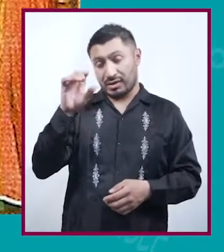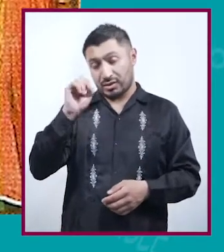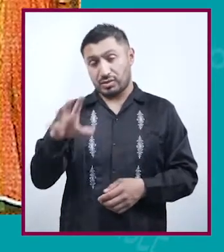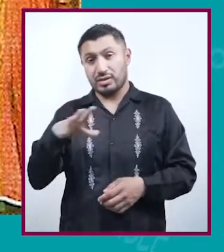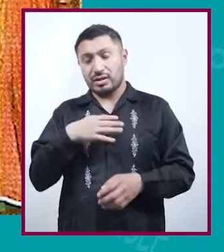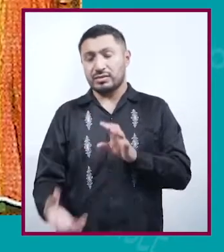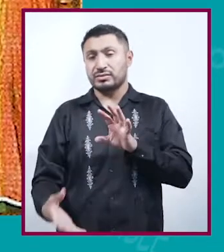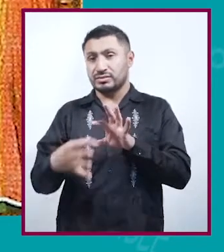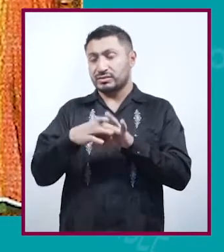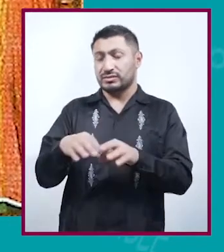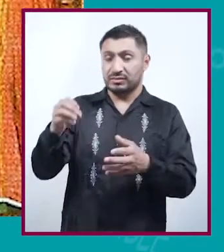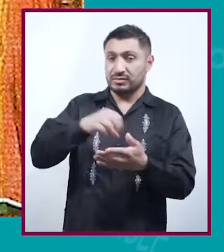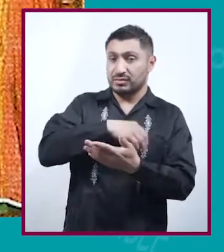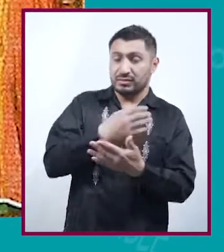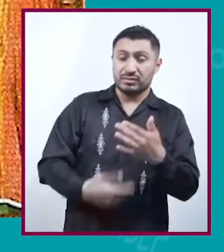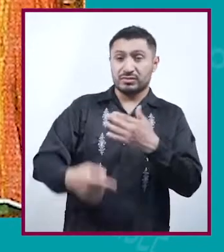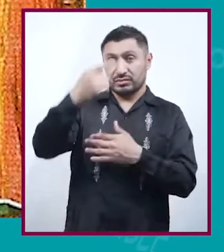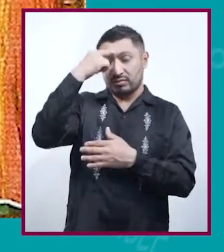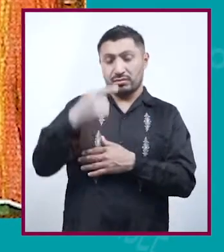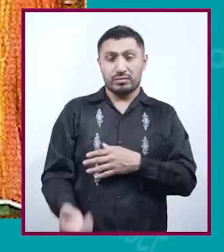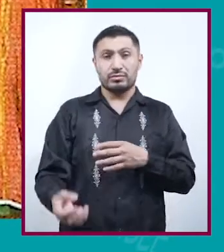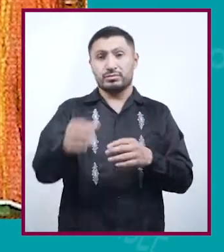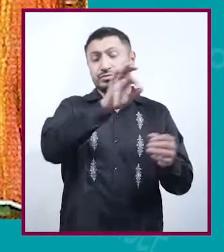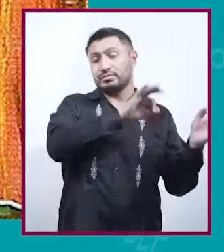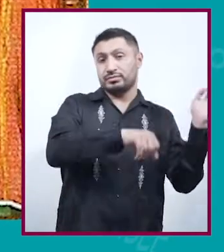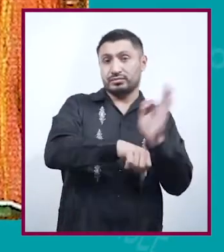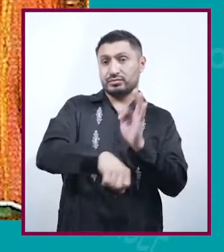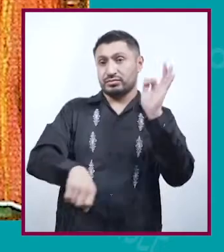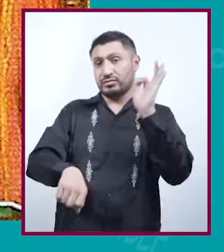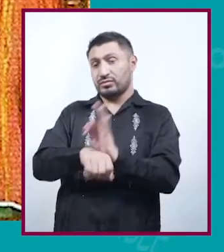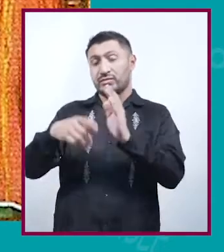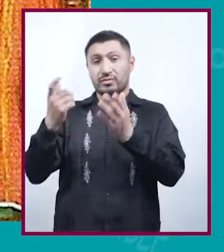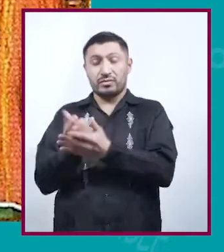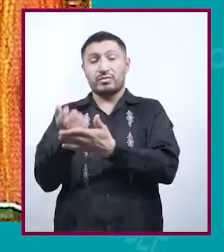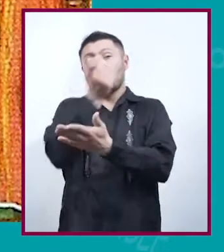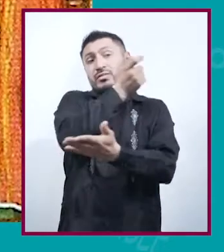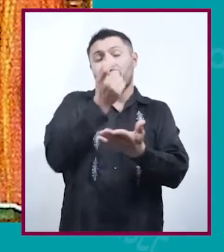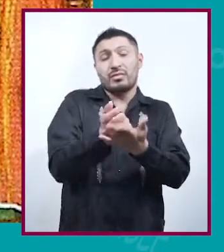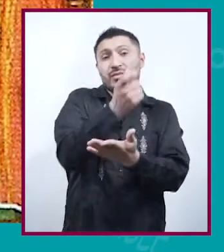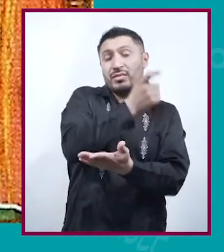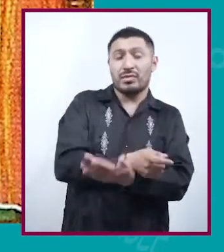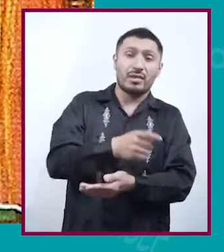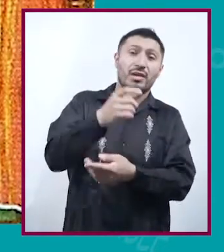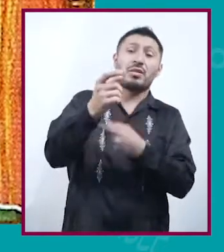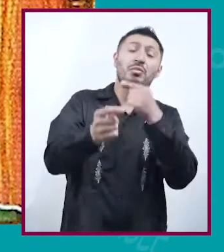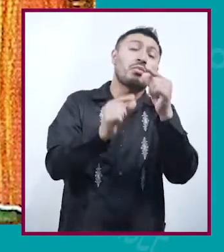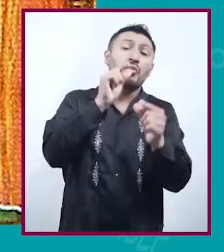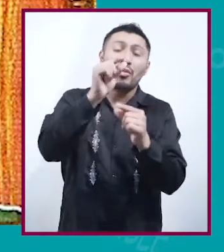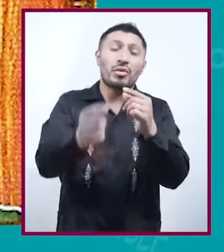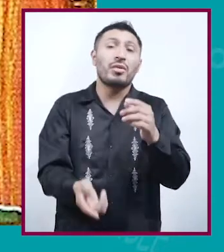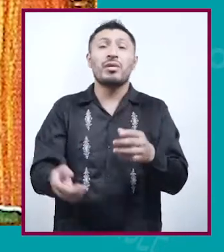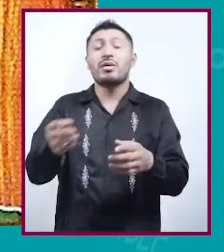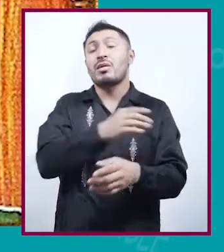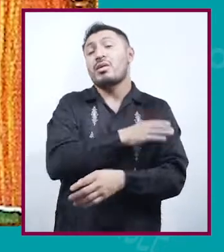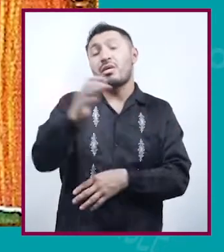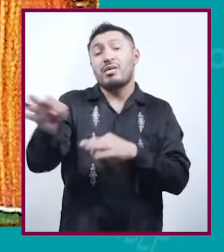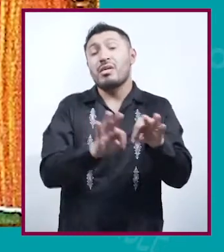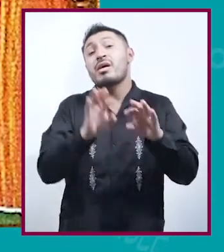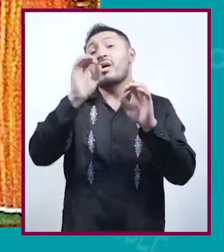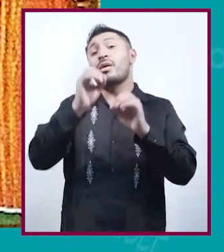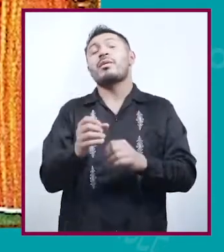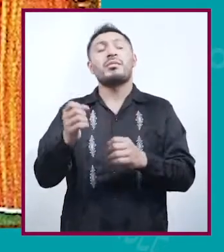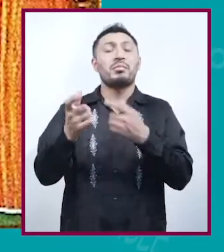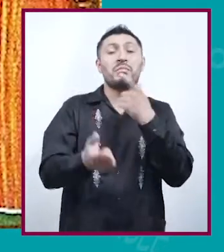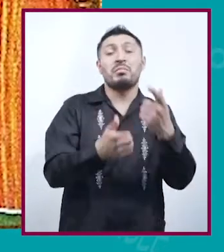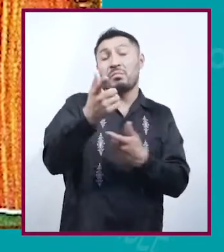especie de contrato con la aristocracia privilegiada para obtener protección a cambio de un pago, ya fueran fracciones de la cosecha